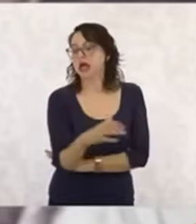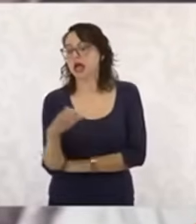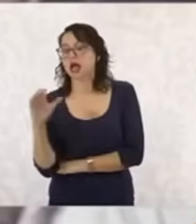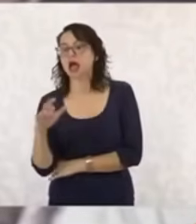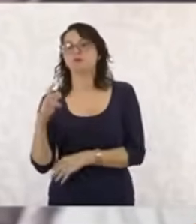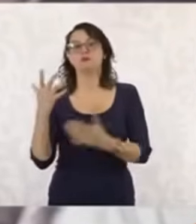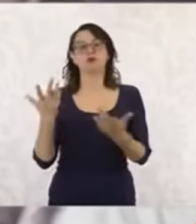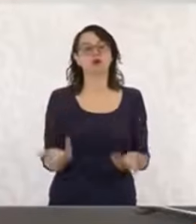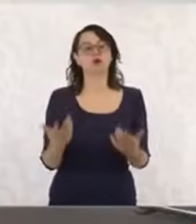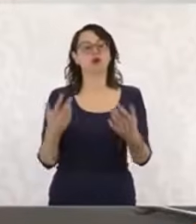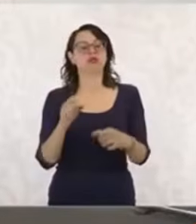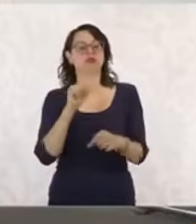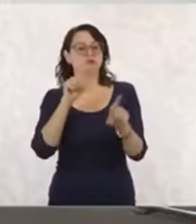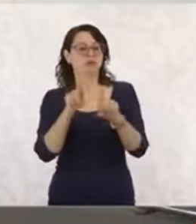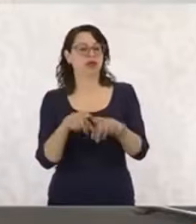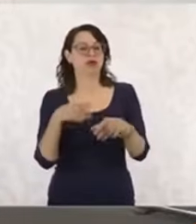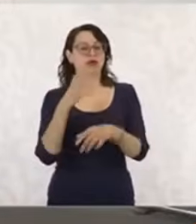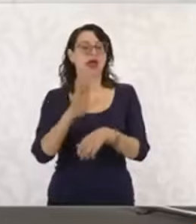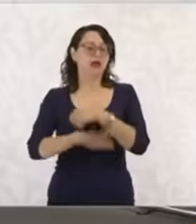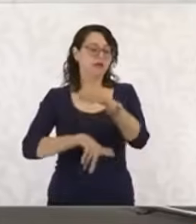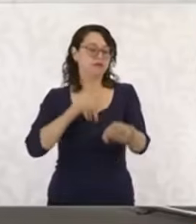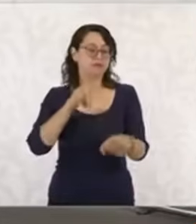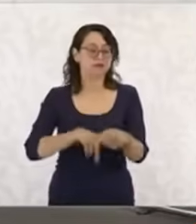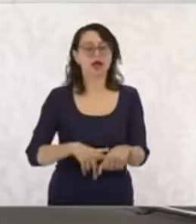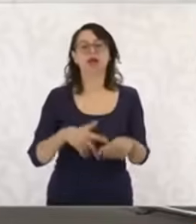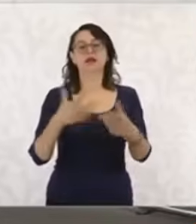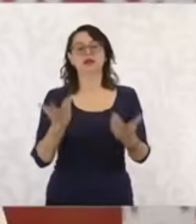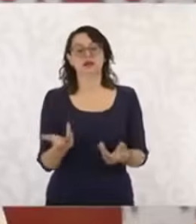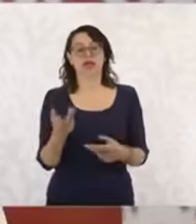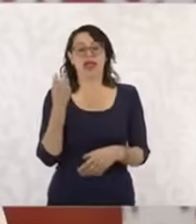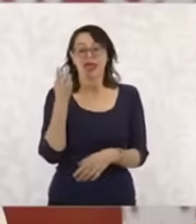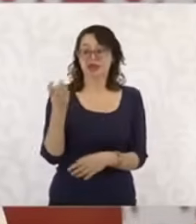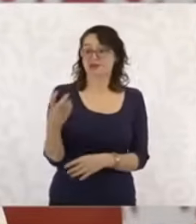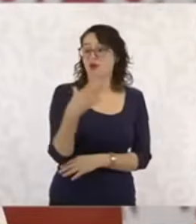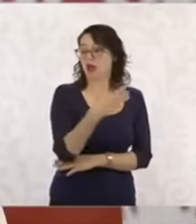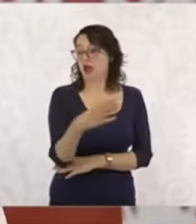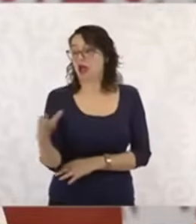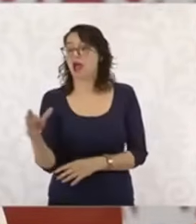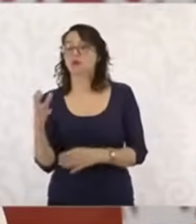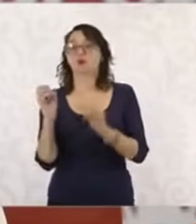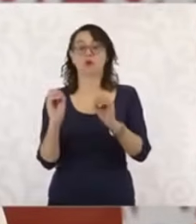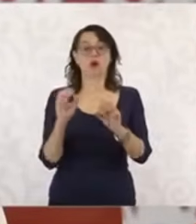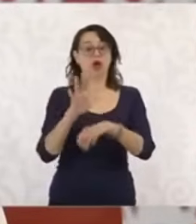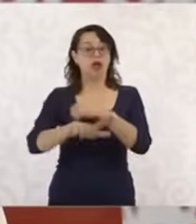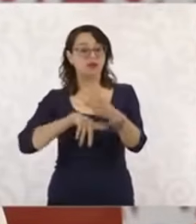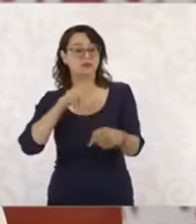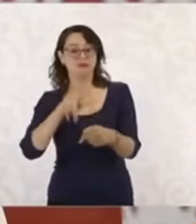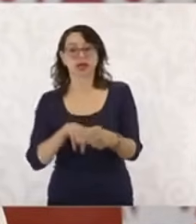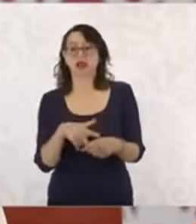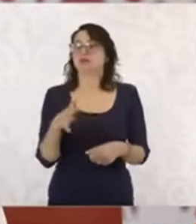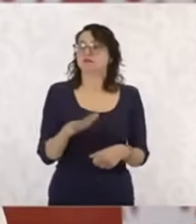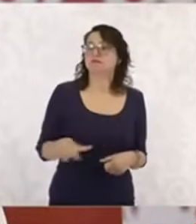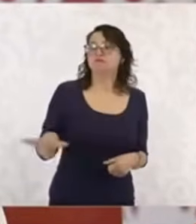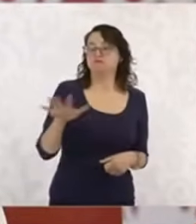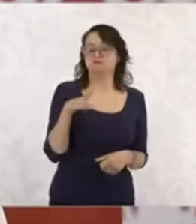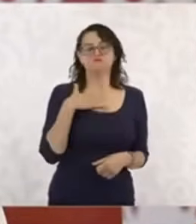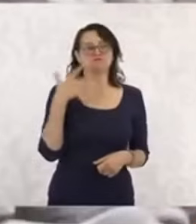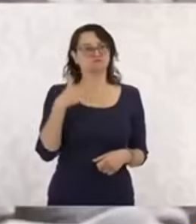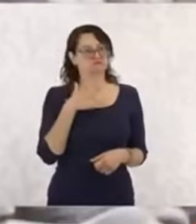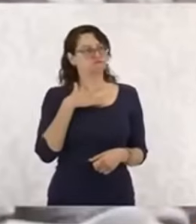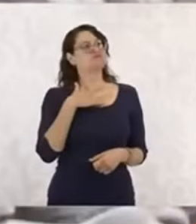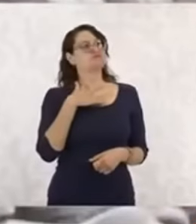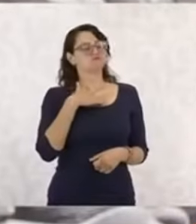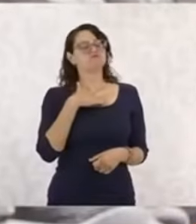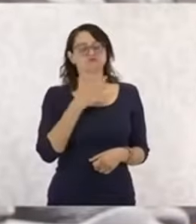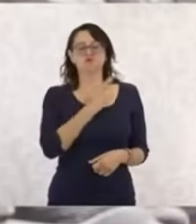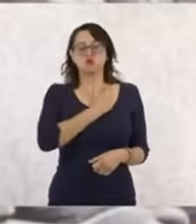aquí aprovechar para, en el caso de estos últimos dos, pues reconocer la gran disposición que se ha tenido para devolver de